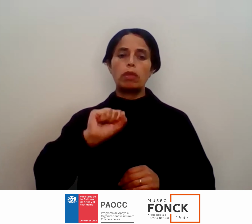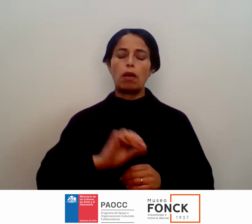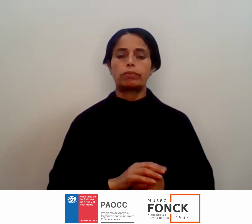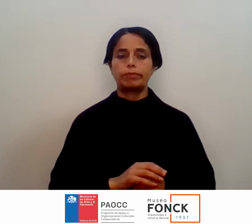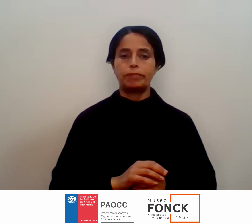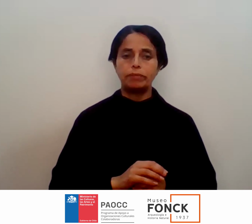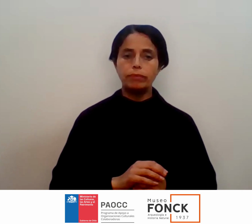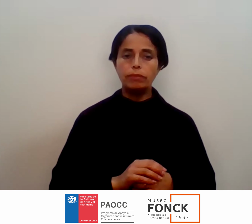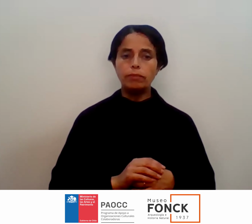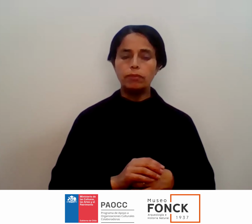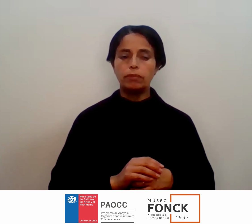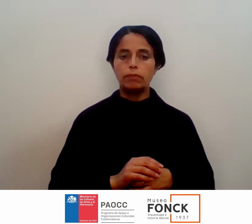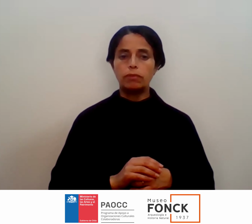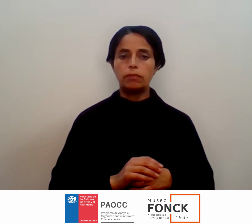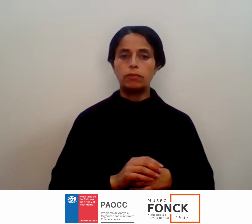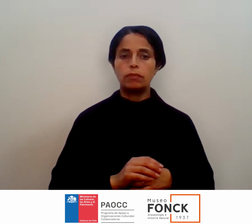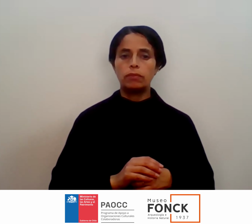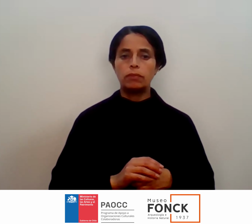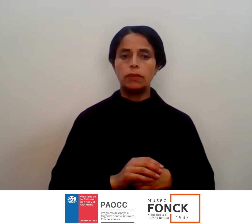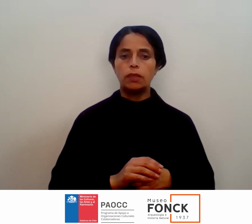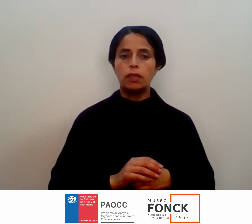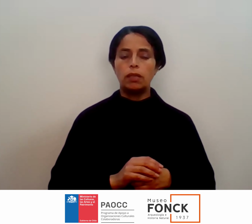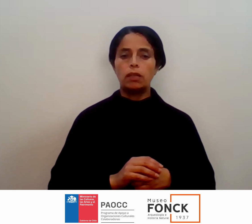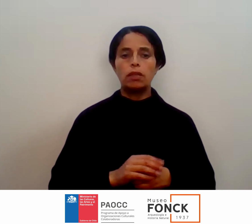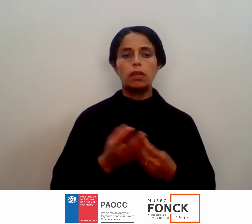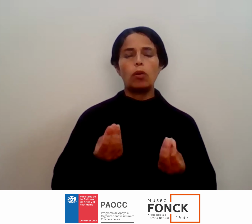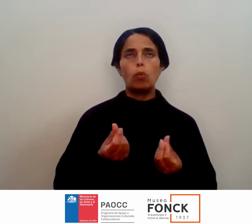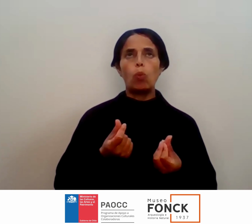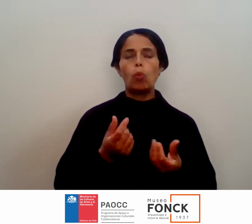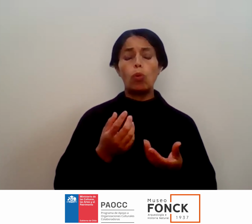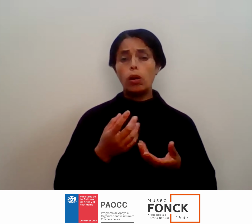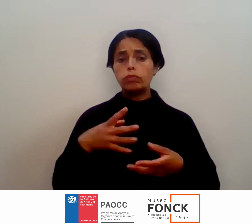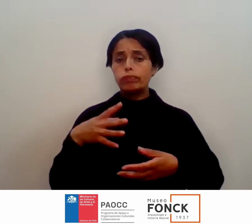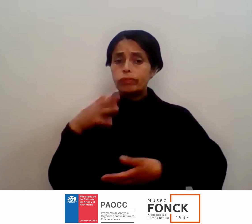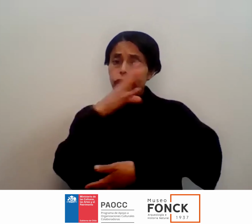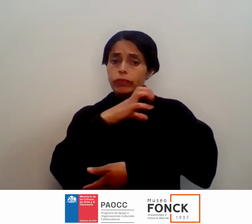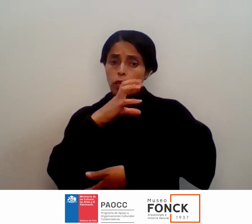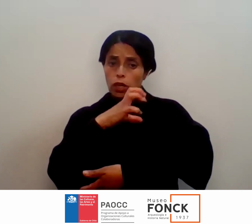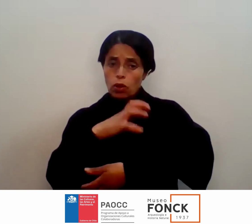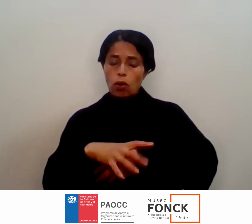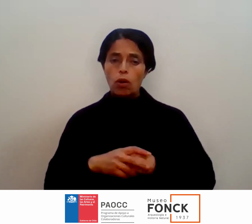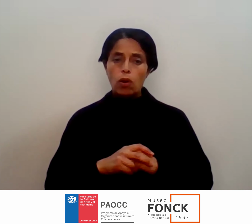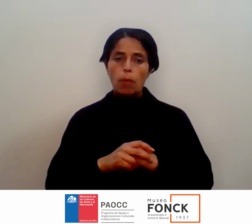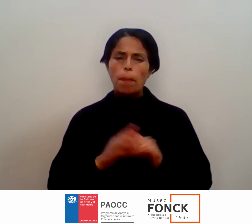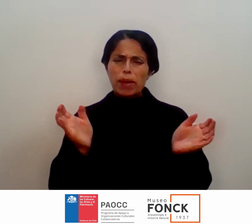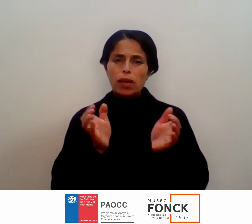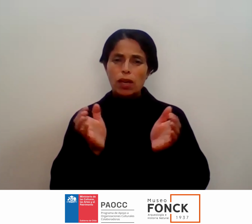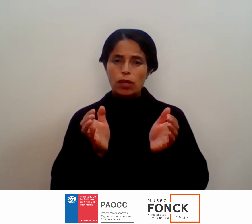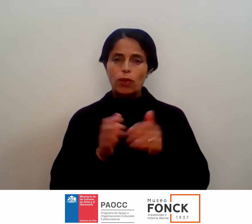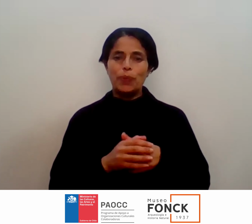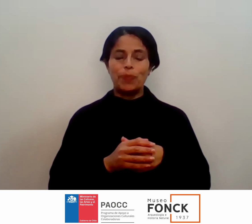el Leopardus jacobita, que es un felino pequeño también y